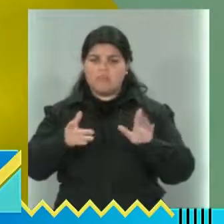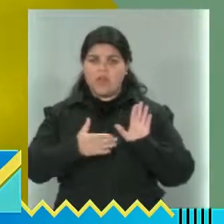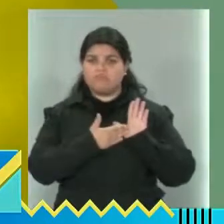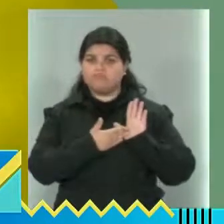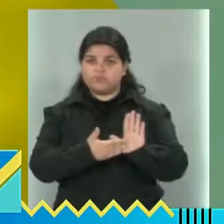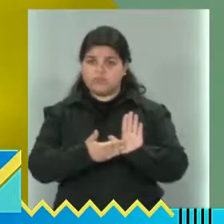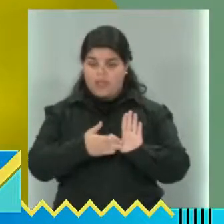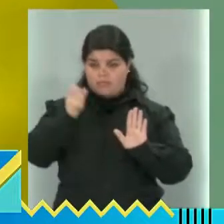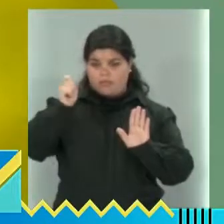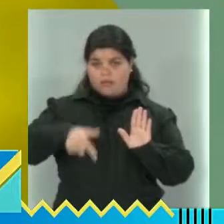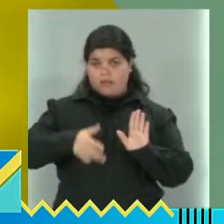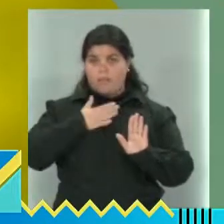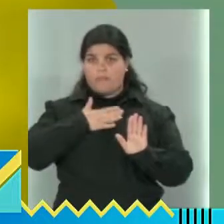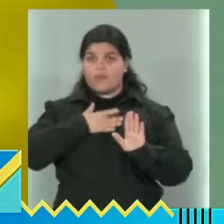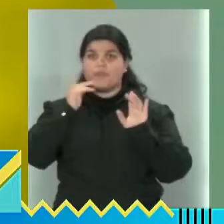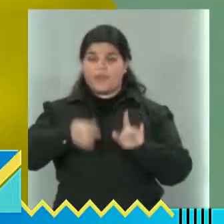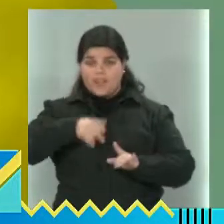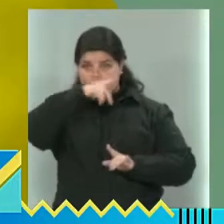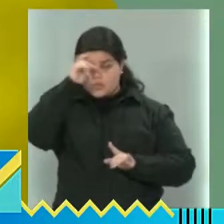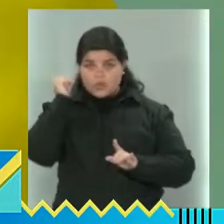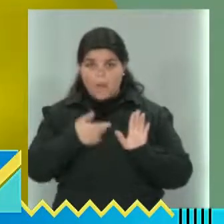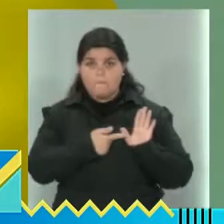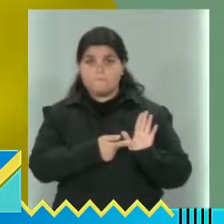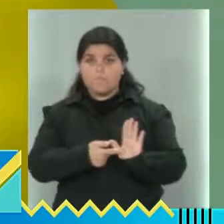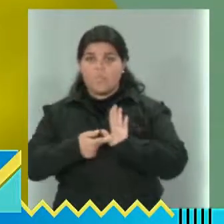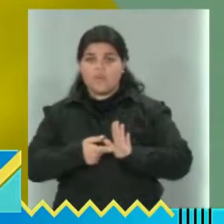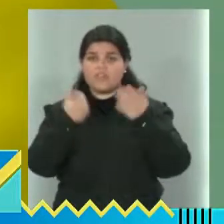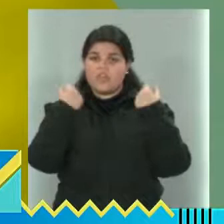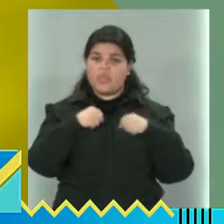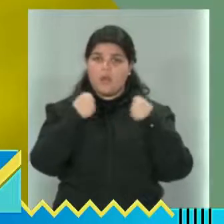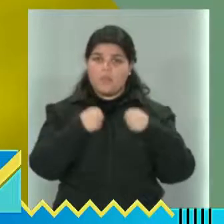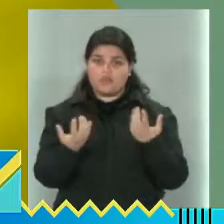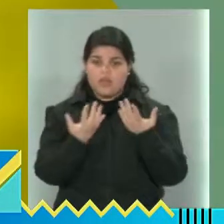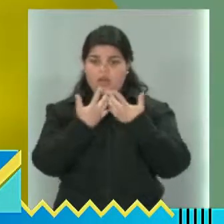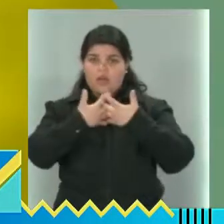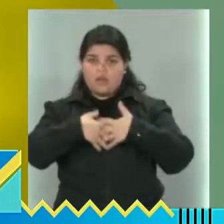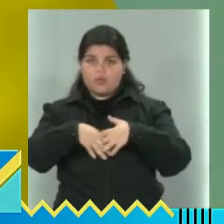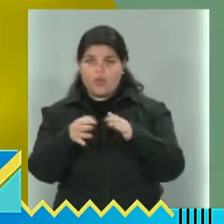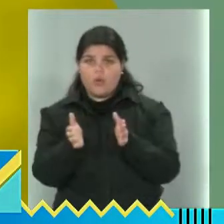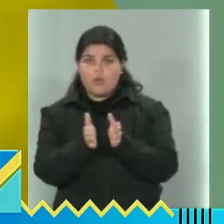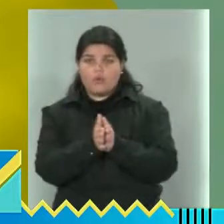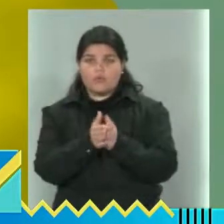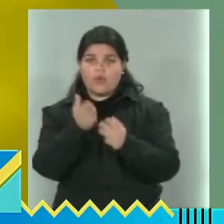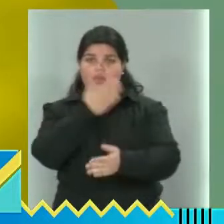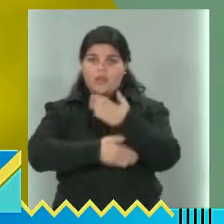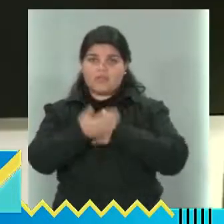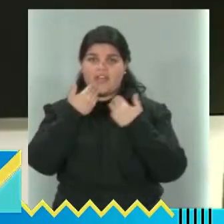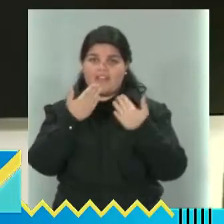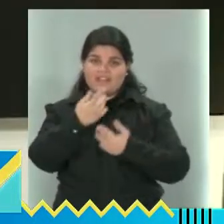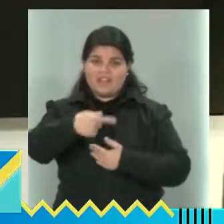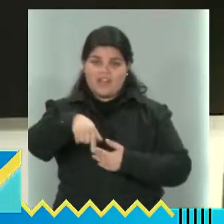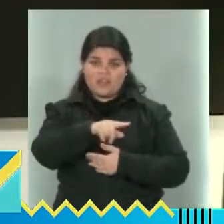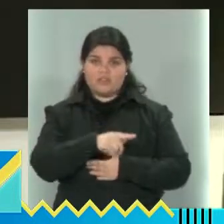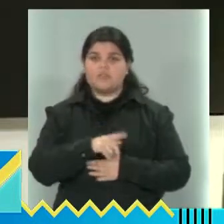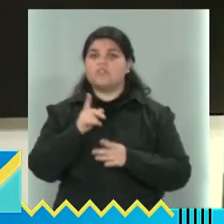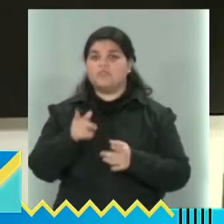solo a nivel local, sino a nivel nacional, en un montón de deportes relacionados con la discapacidad. Así que bueno, el agradecimiento a ellos. Por supuesto, el